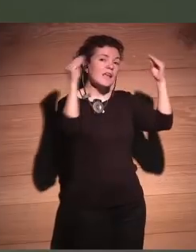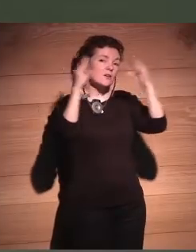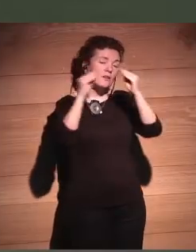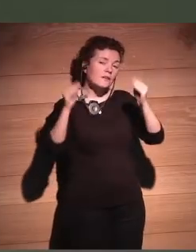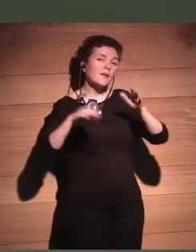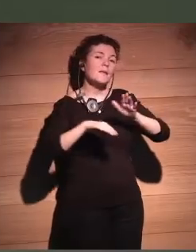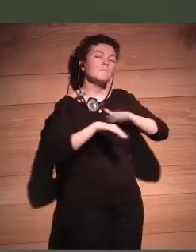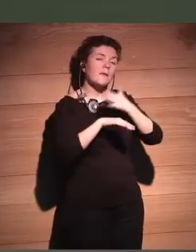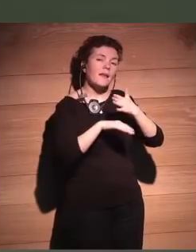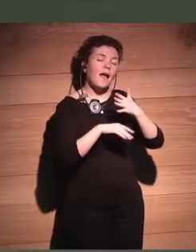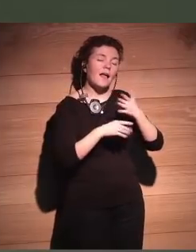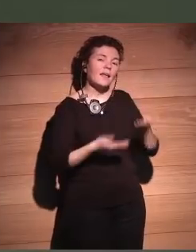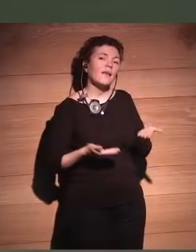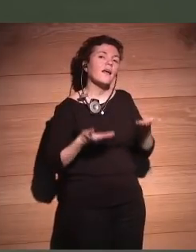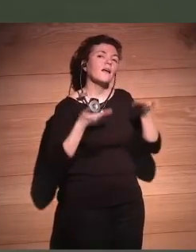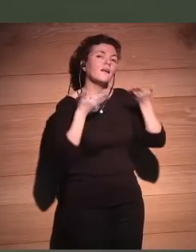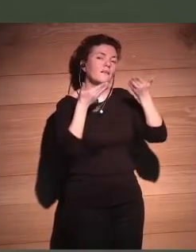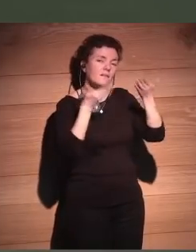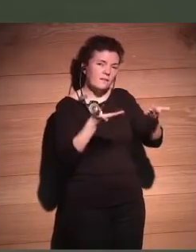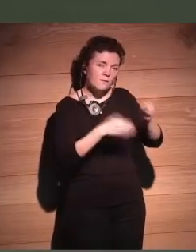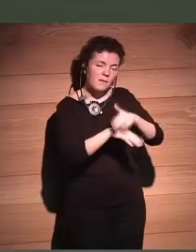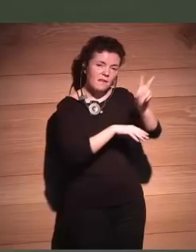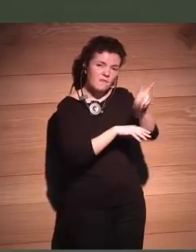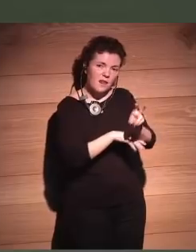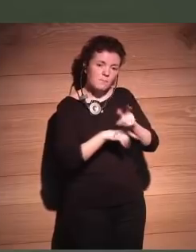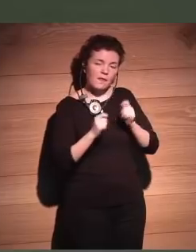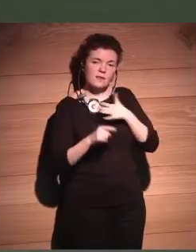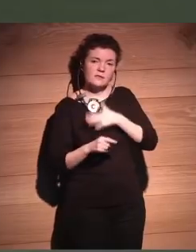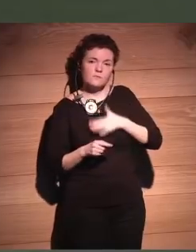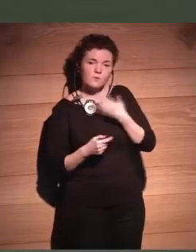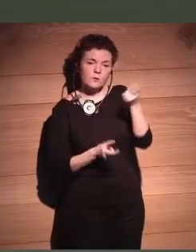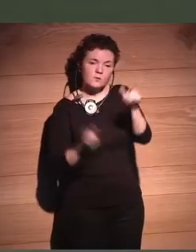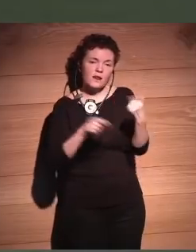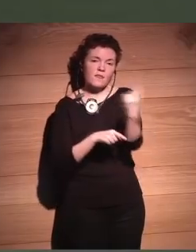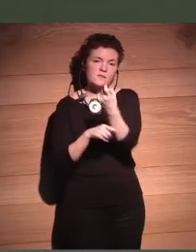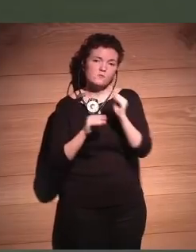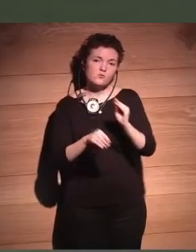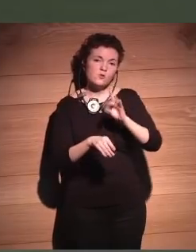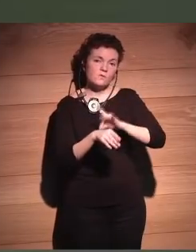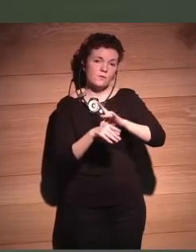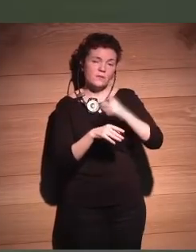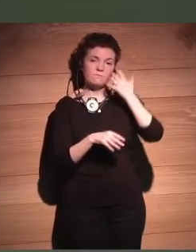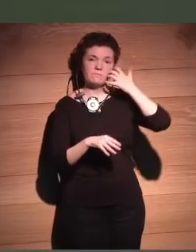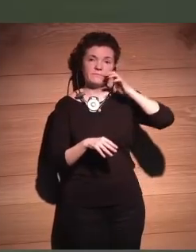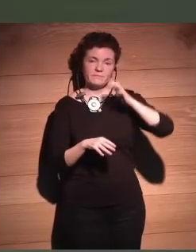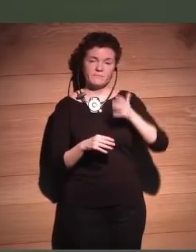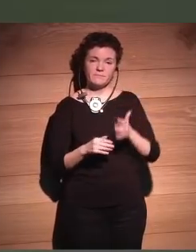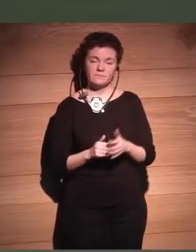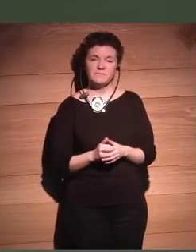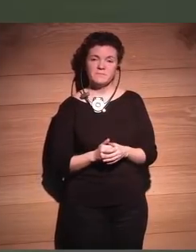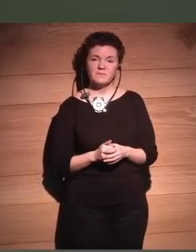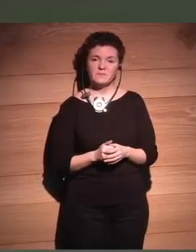puedan servir para satisfacer las necesidades de ciertos pacientes y eso.